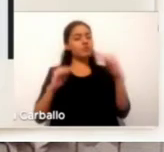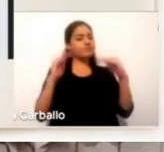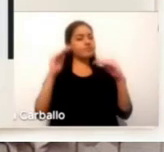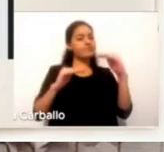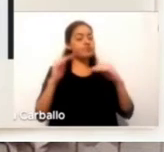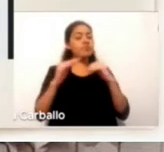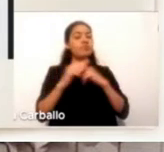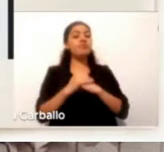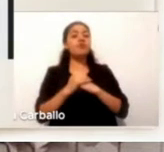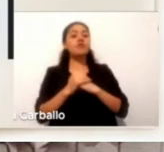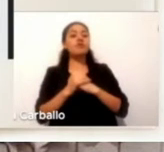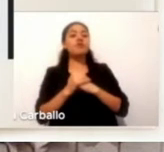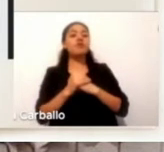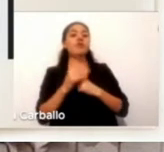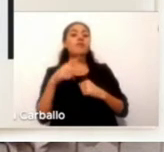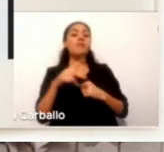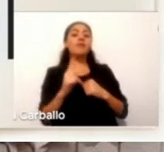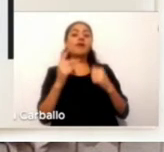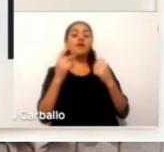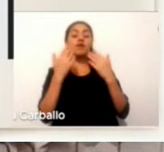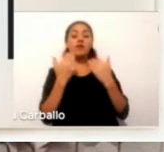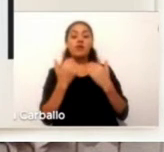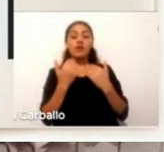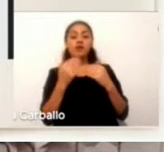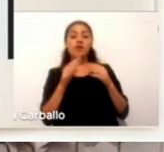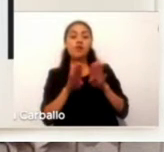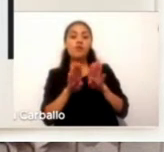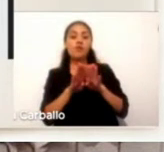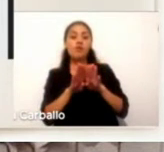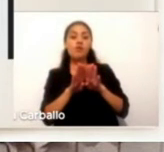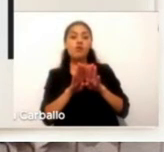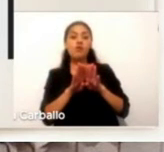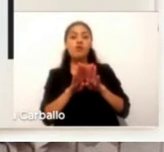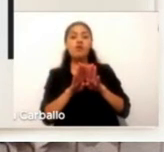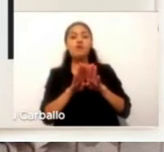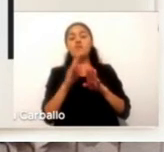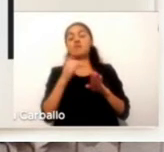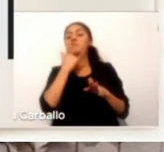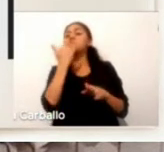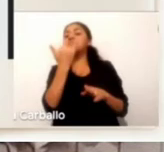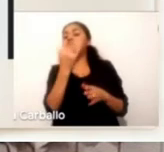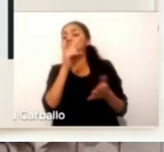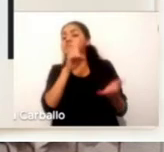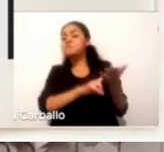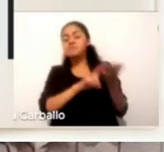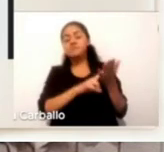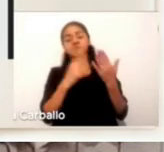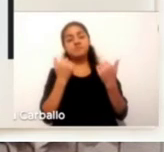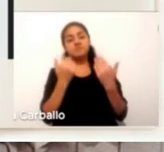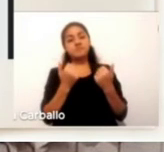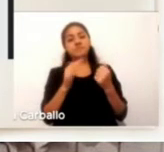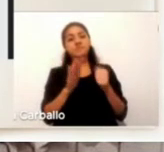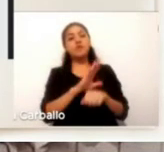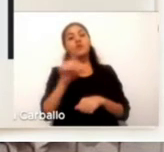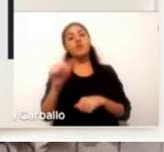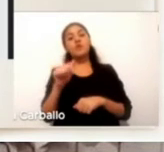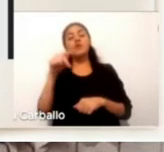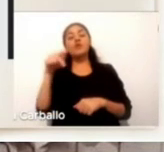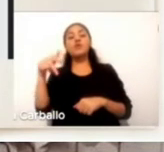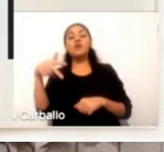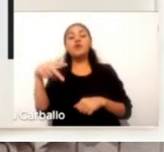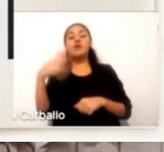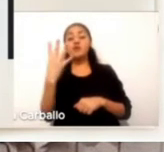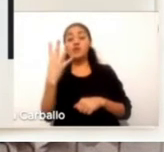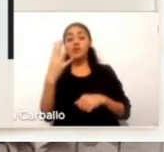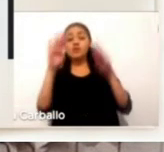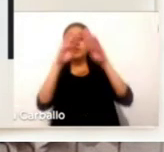segundo elemento de la causal en estudio al no ser determinante el error. Por lo que hace a 14 casillas, el rubro de